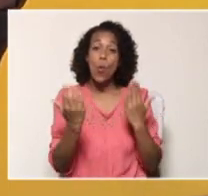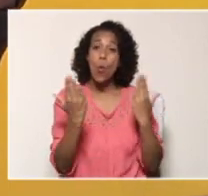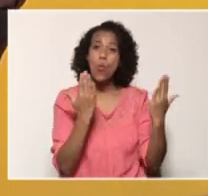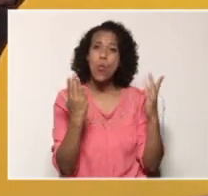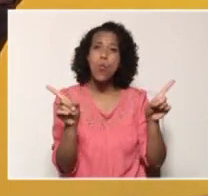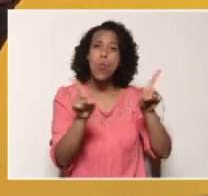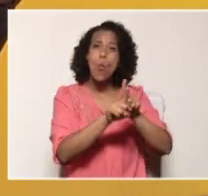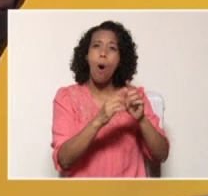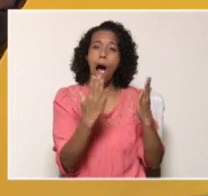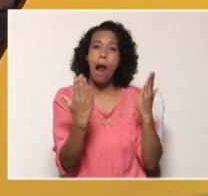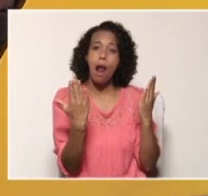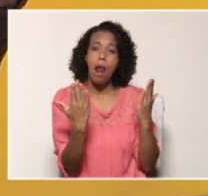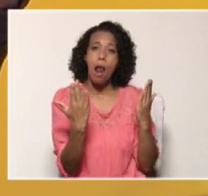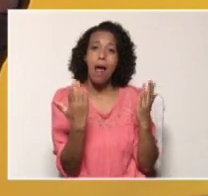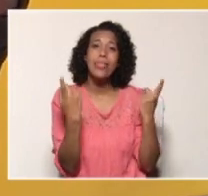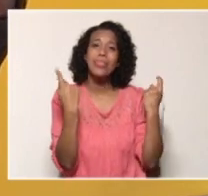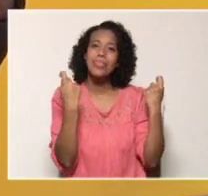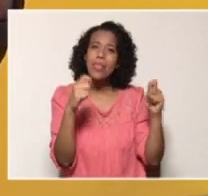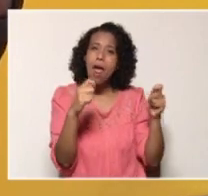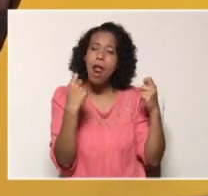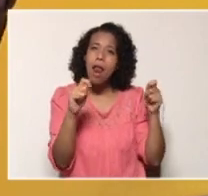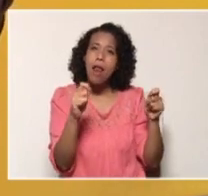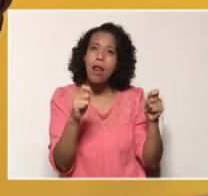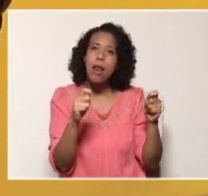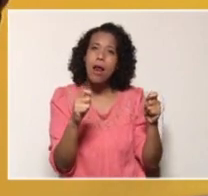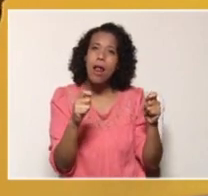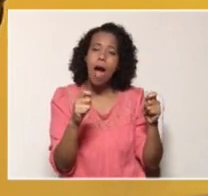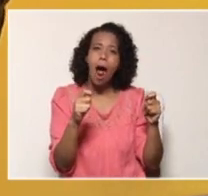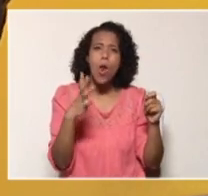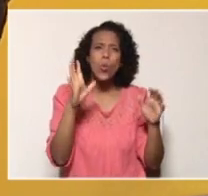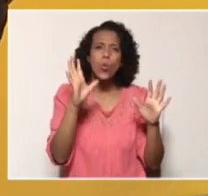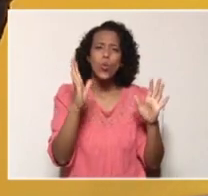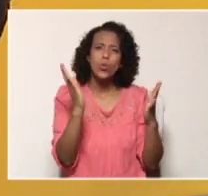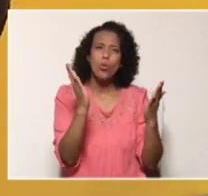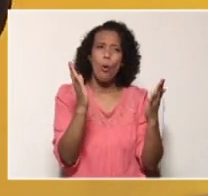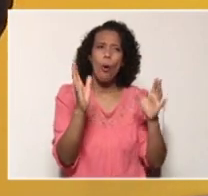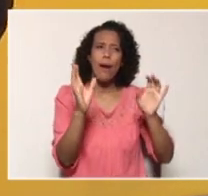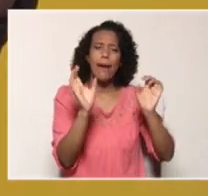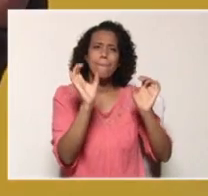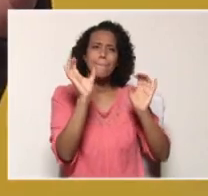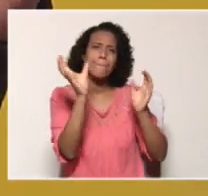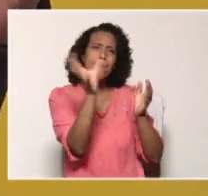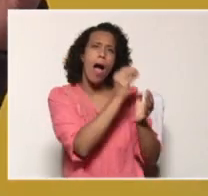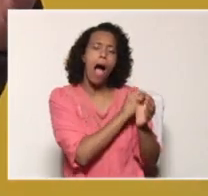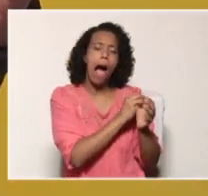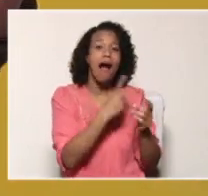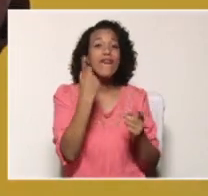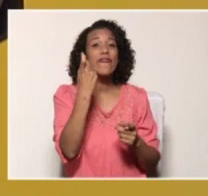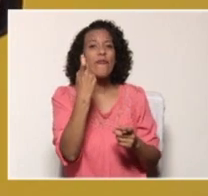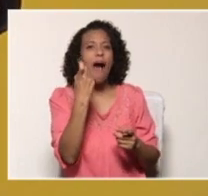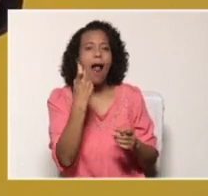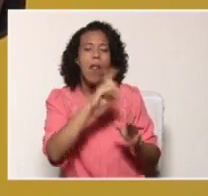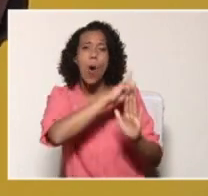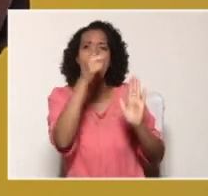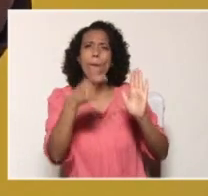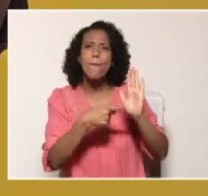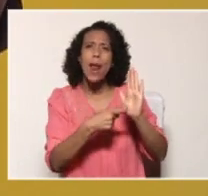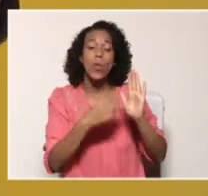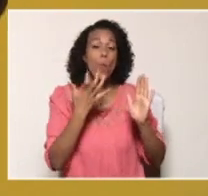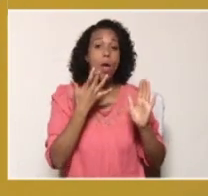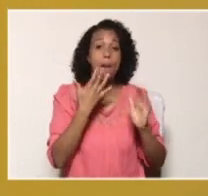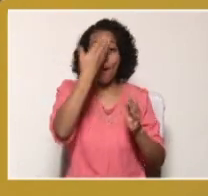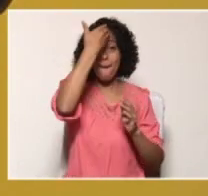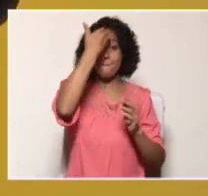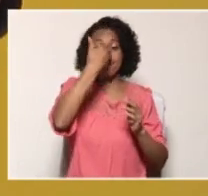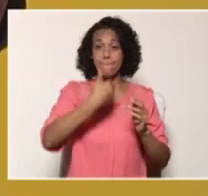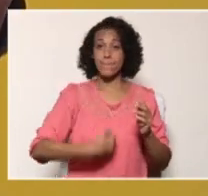parecido a este? Pero tratas de dejarle algunos elementos fuera. ¿Para qué? Para que el niño y la niña lo complete. A lo